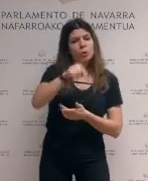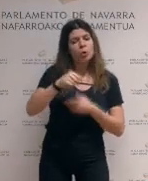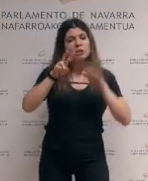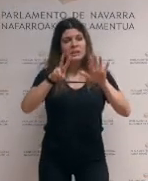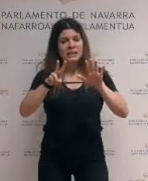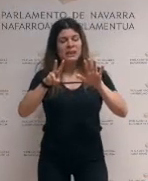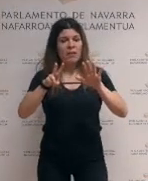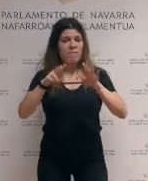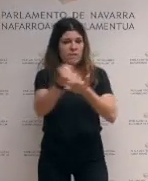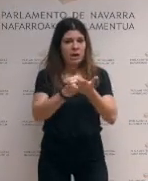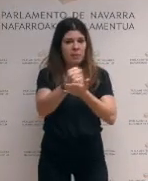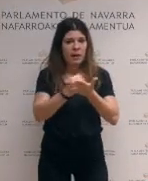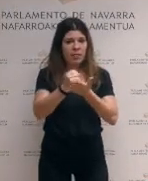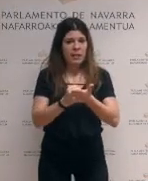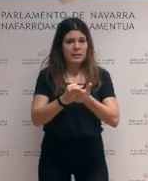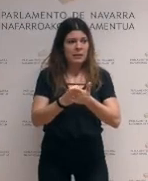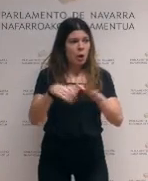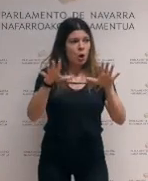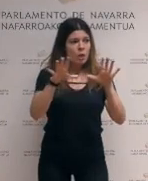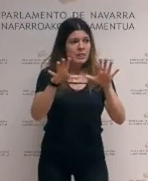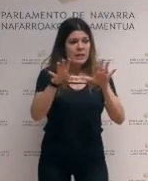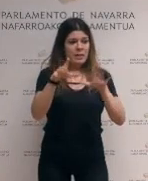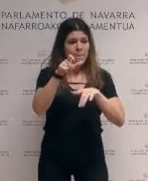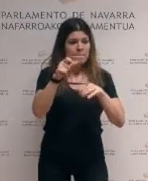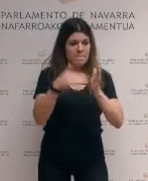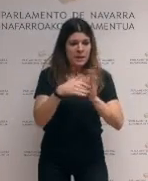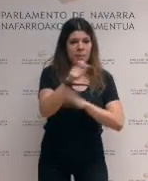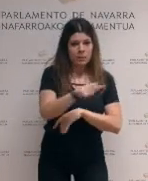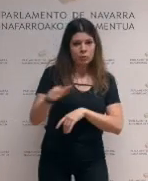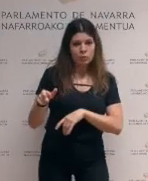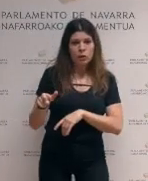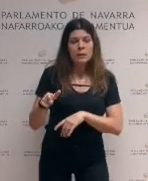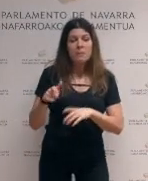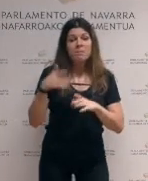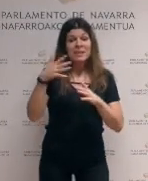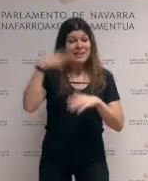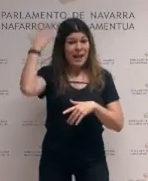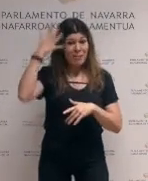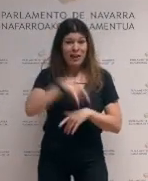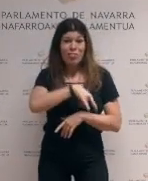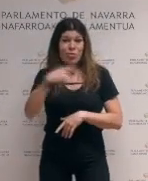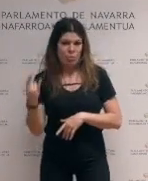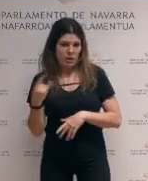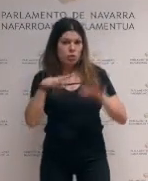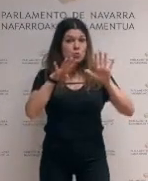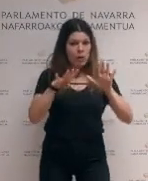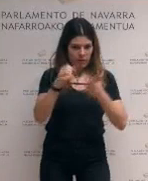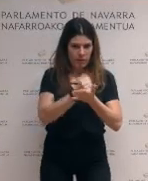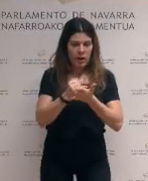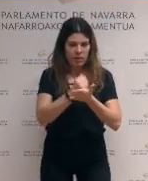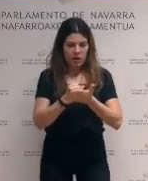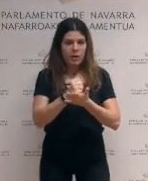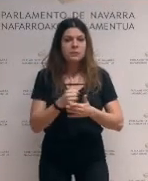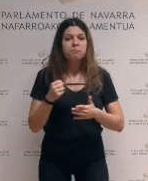cada 10.000 habitantes. Navarra duplica esta cifra con 9 farmacias por cada 10.000 habitantes. Y la siguiente